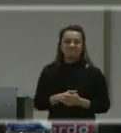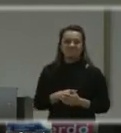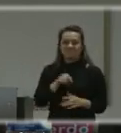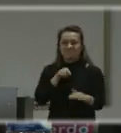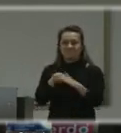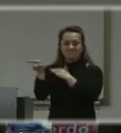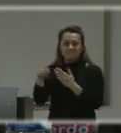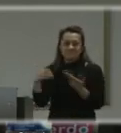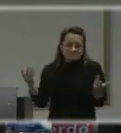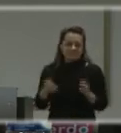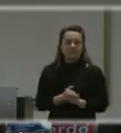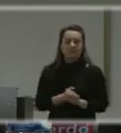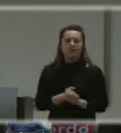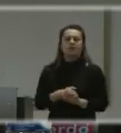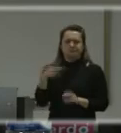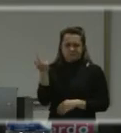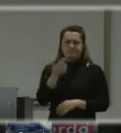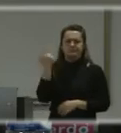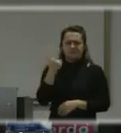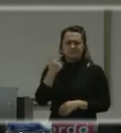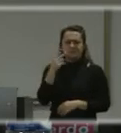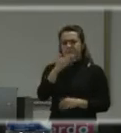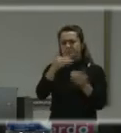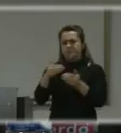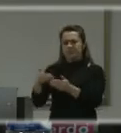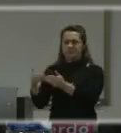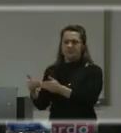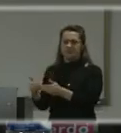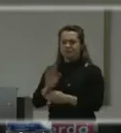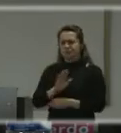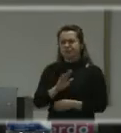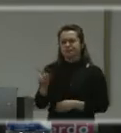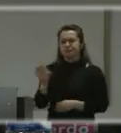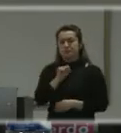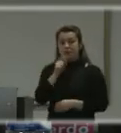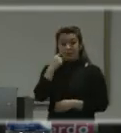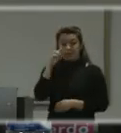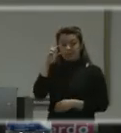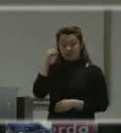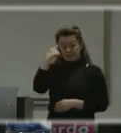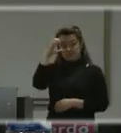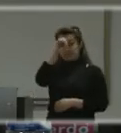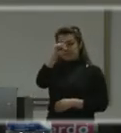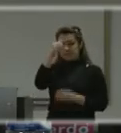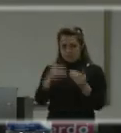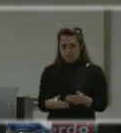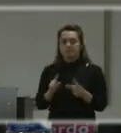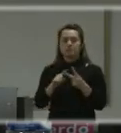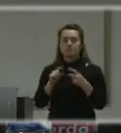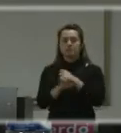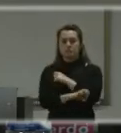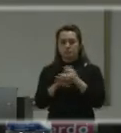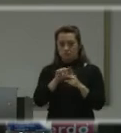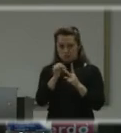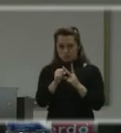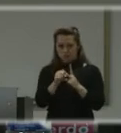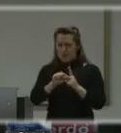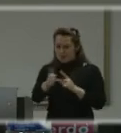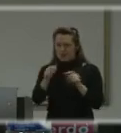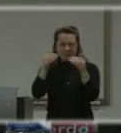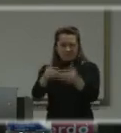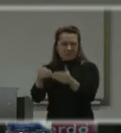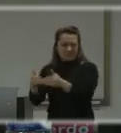Y esto es algo que se repite tanto en discapacidad, personas con discapacidad intelectual y psicosocial. Mientras que en personas con otras discapacidades,